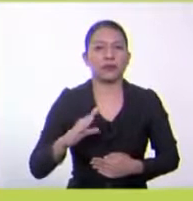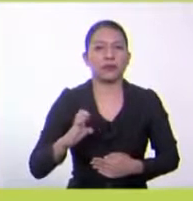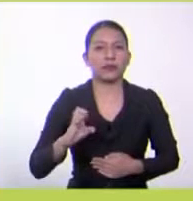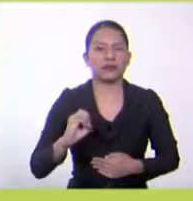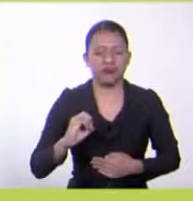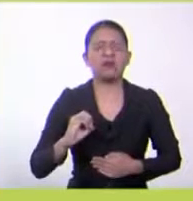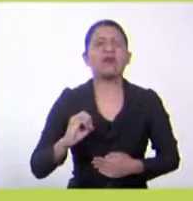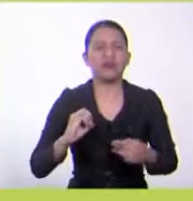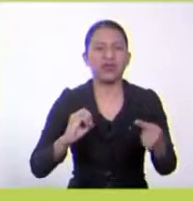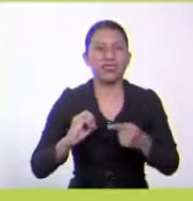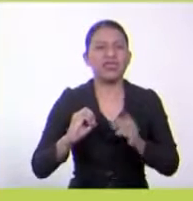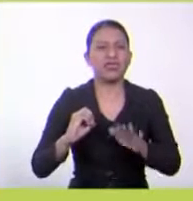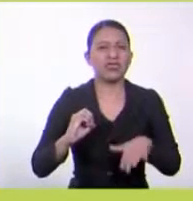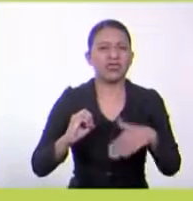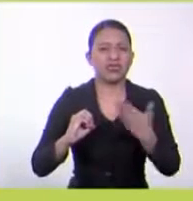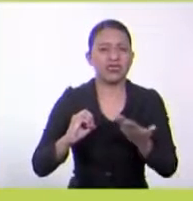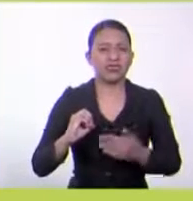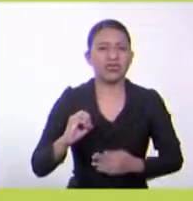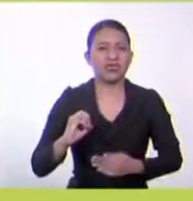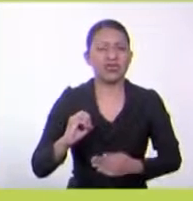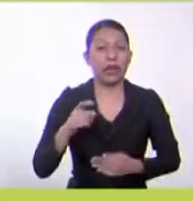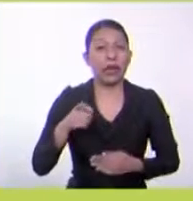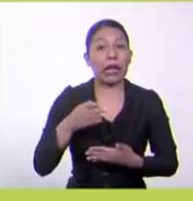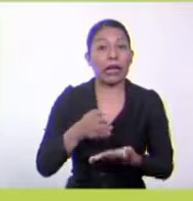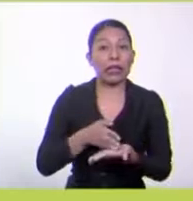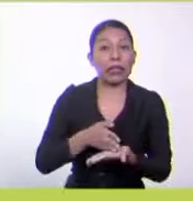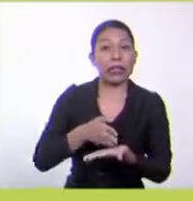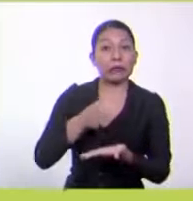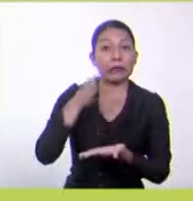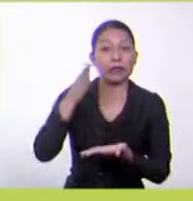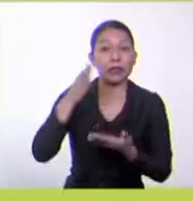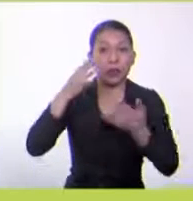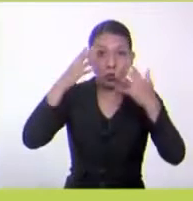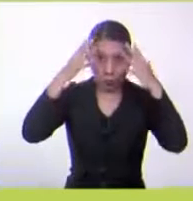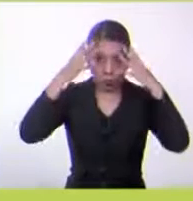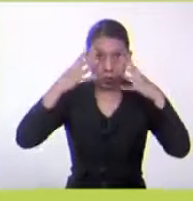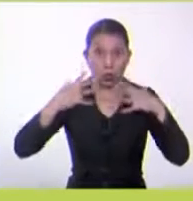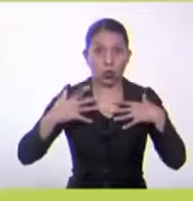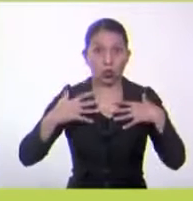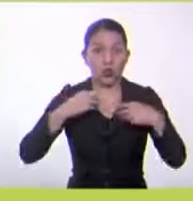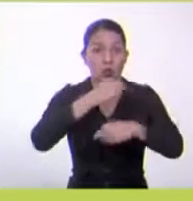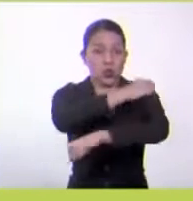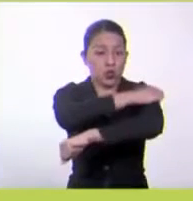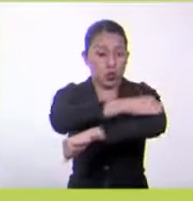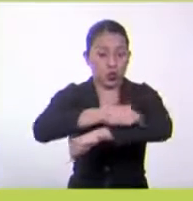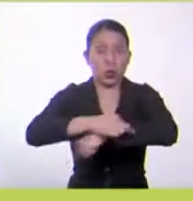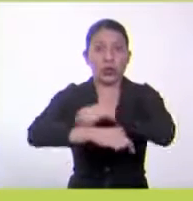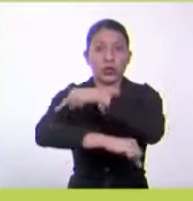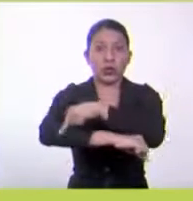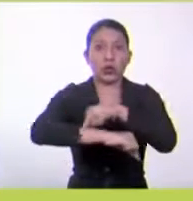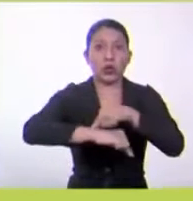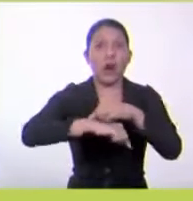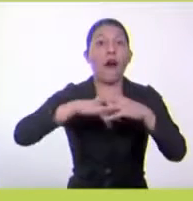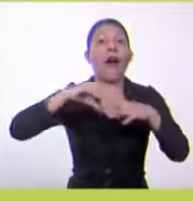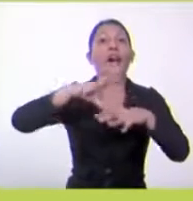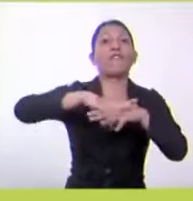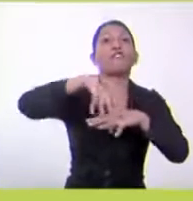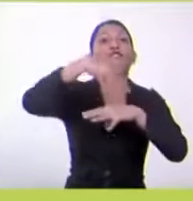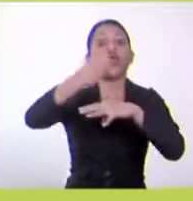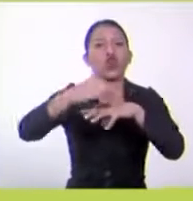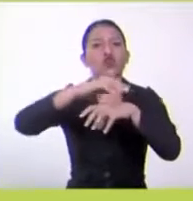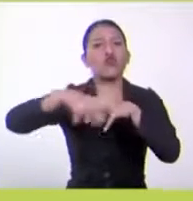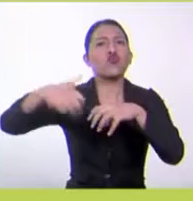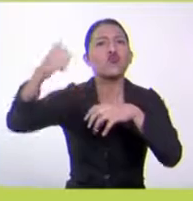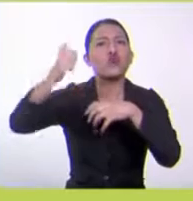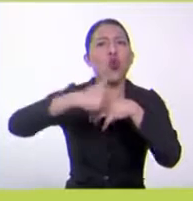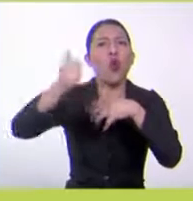Crustáceo. Crustáceo. Es un animal con esqueleto externo, normalmente acuático. Tiene 2